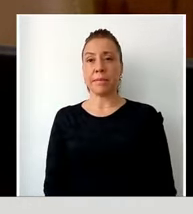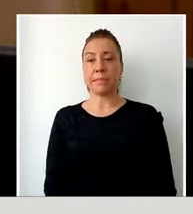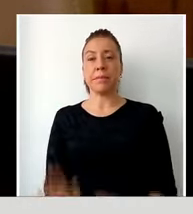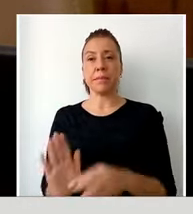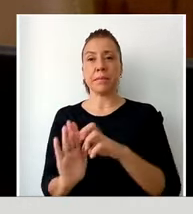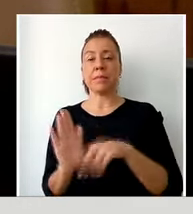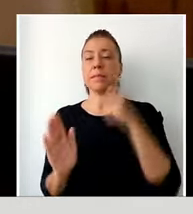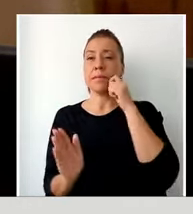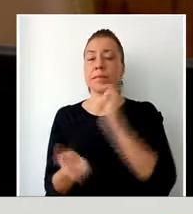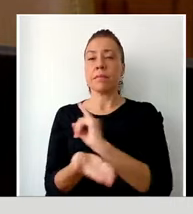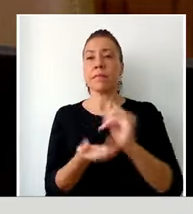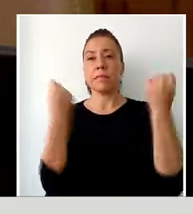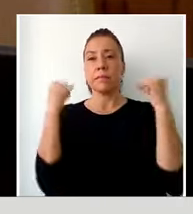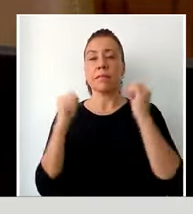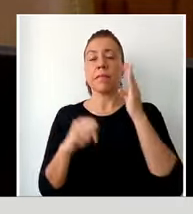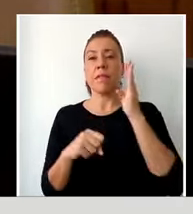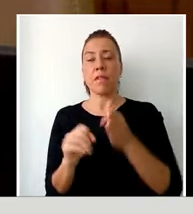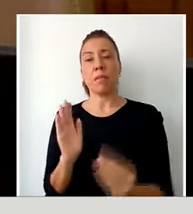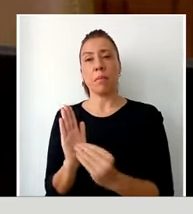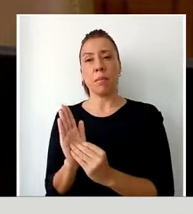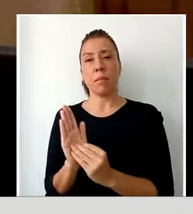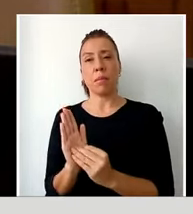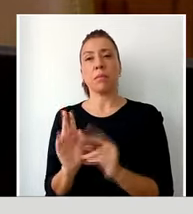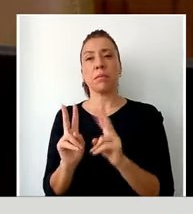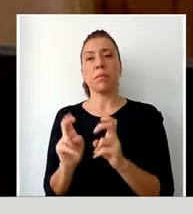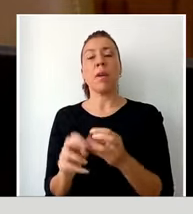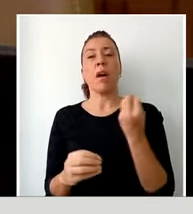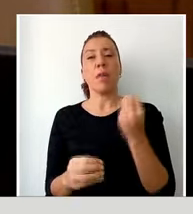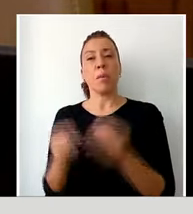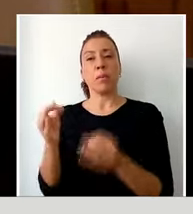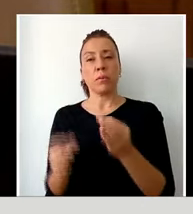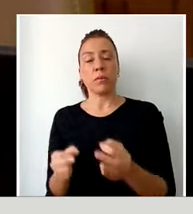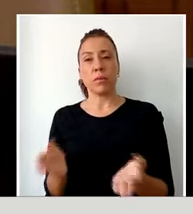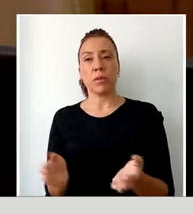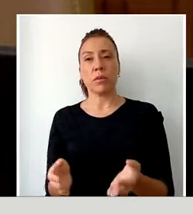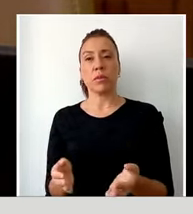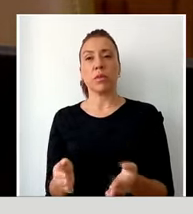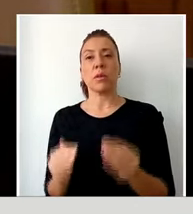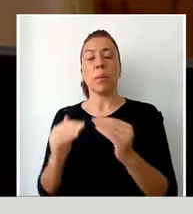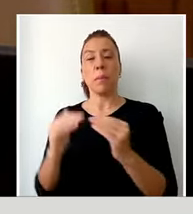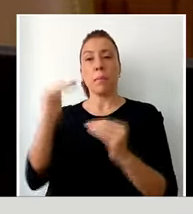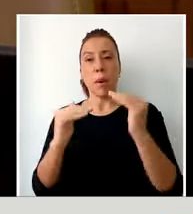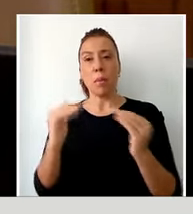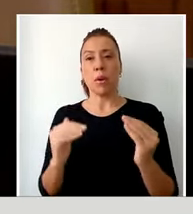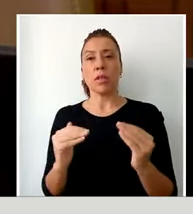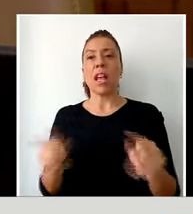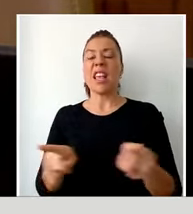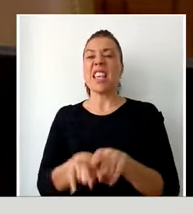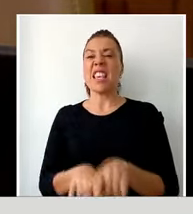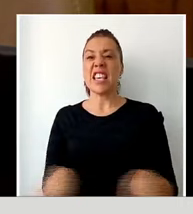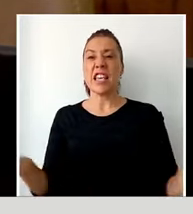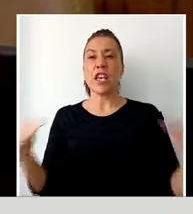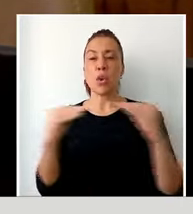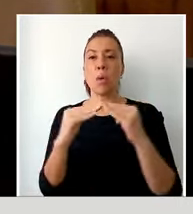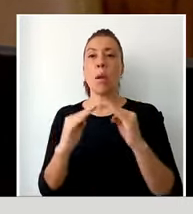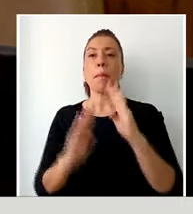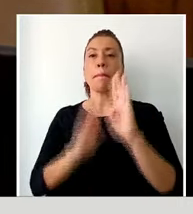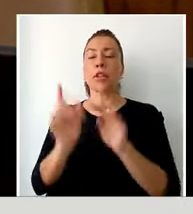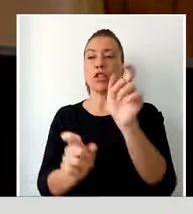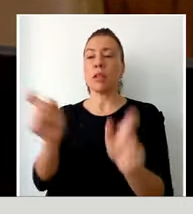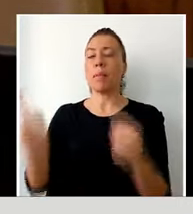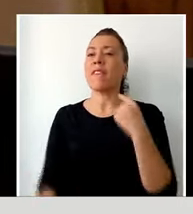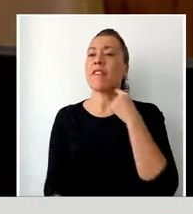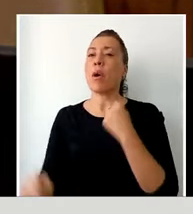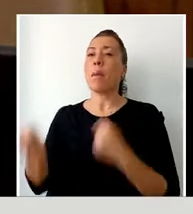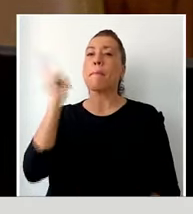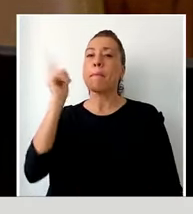deportivas deberán incluir principios de debido proceso proporcionalidad igualdad protección de las víctimas y prohibición de